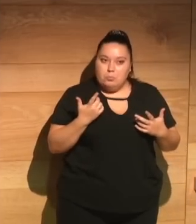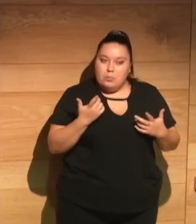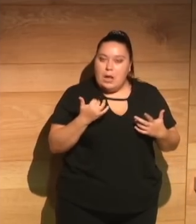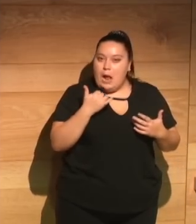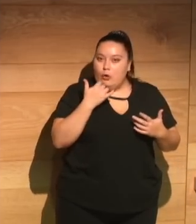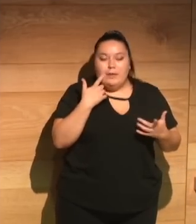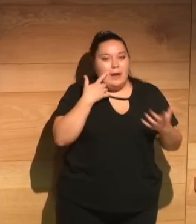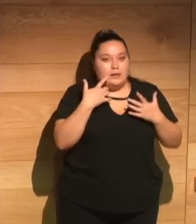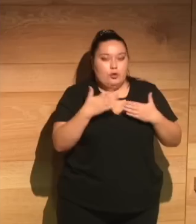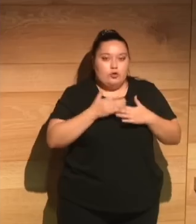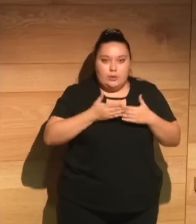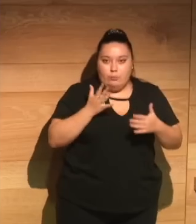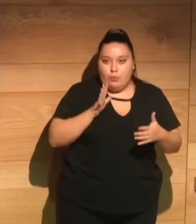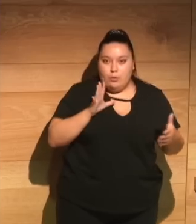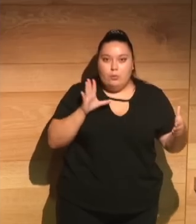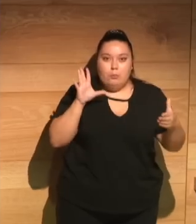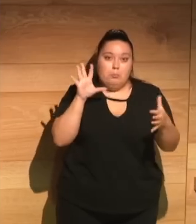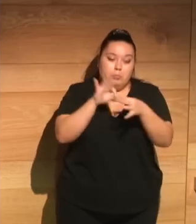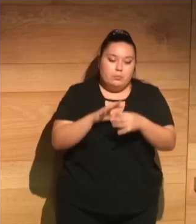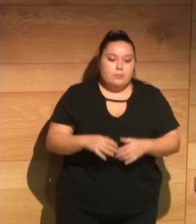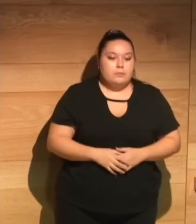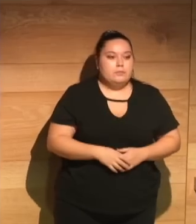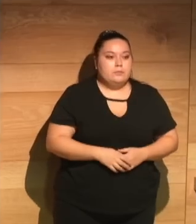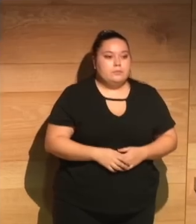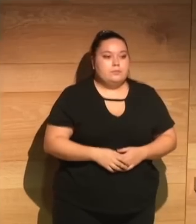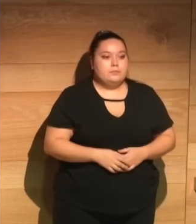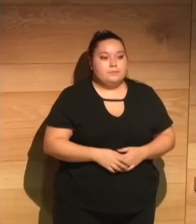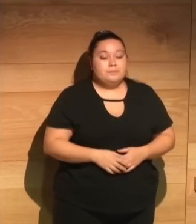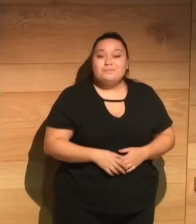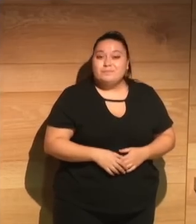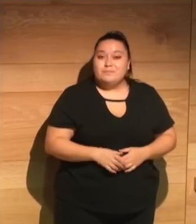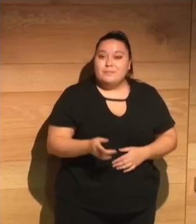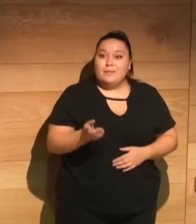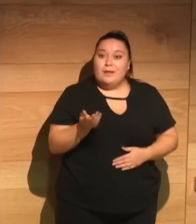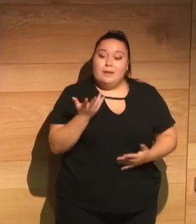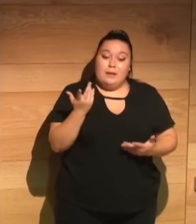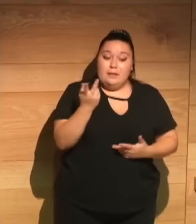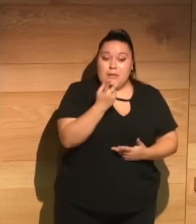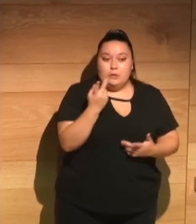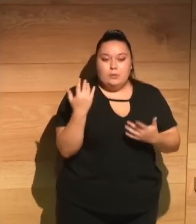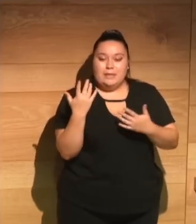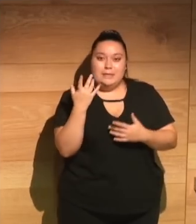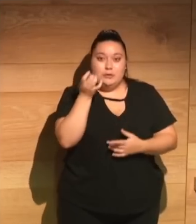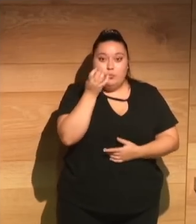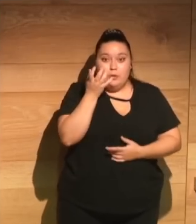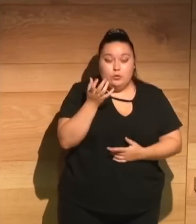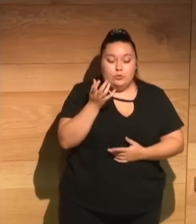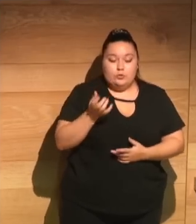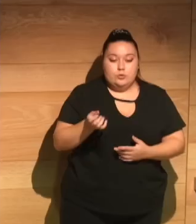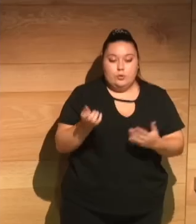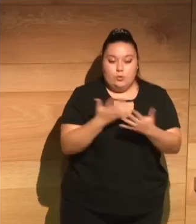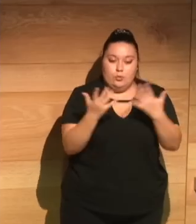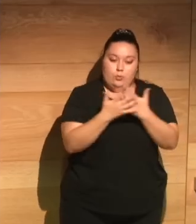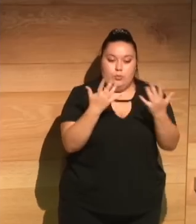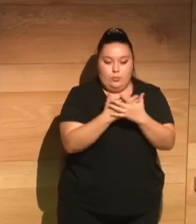arte contemporáneo, de una fuerza estética enorme. Y todo esto empieza a combinarse con esos instrumentos que hemos visto. Te va a